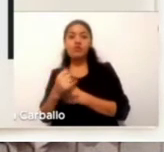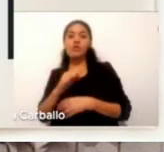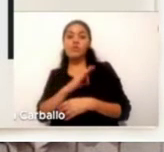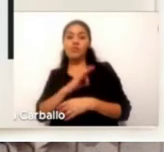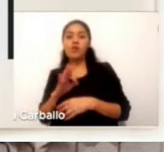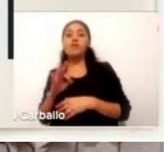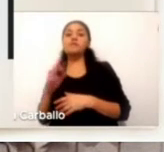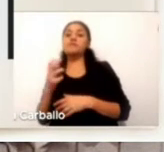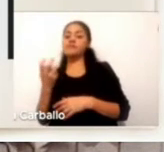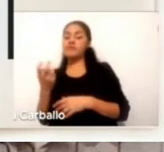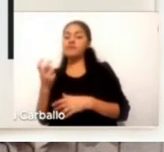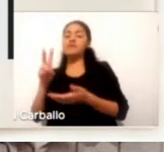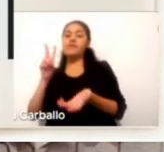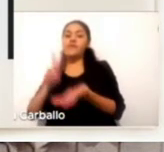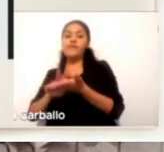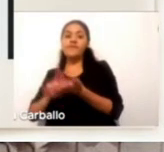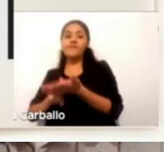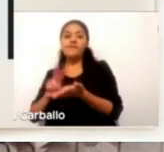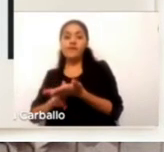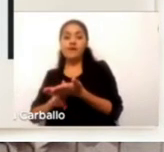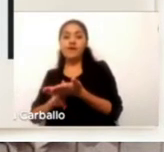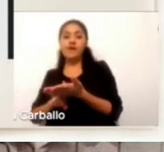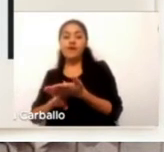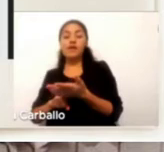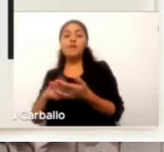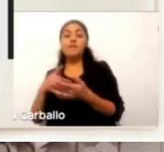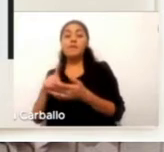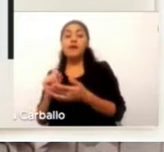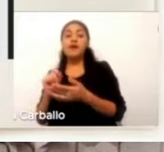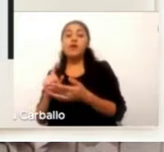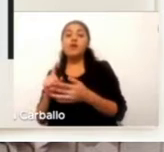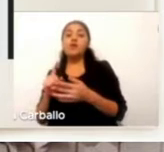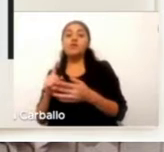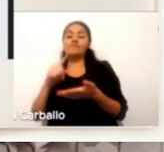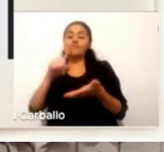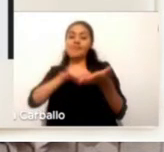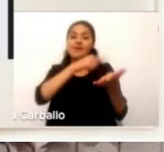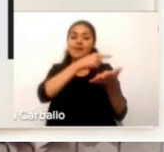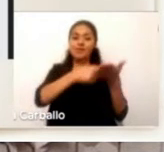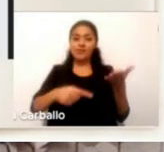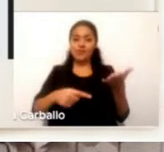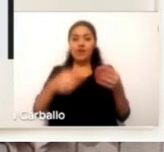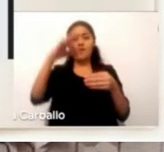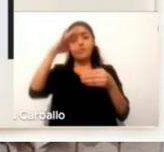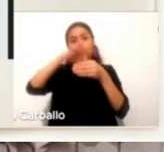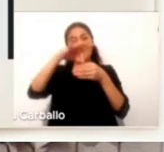agravio esgrimido por la parte actora y anular la votación recibida en ellas.